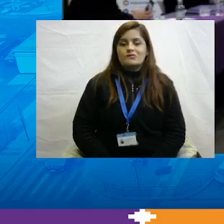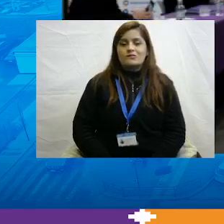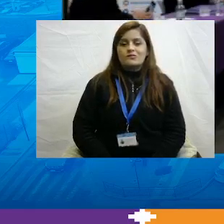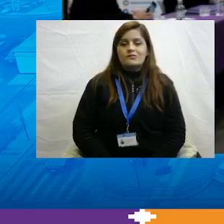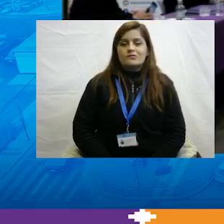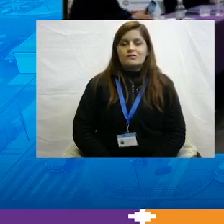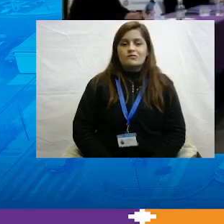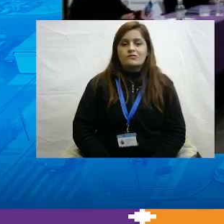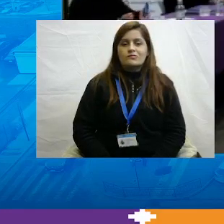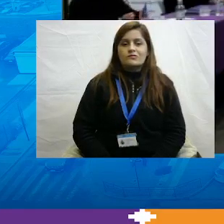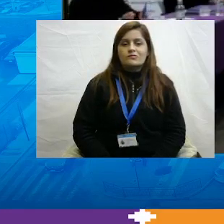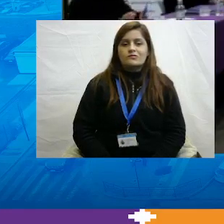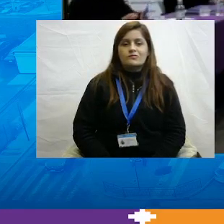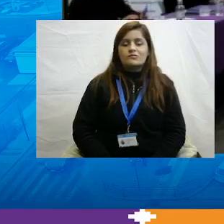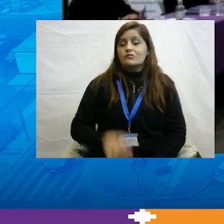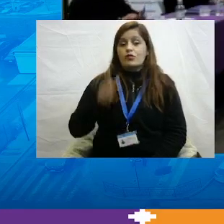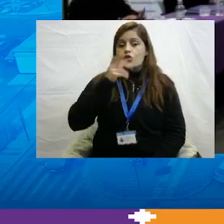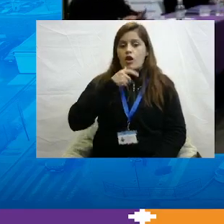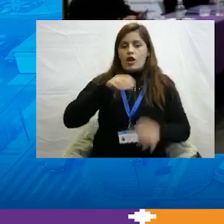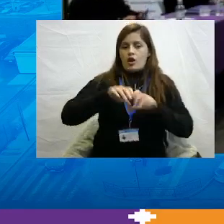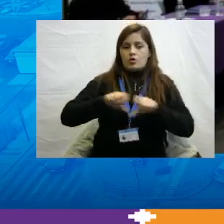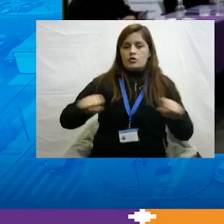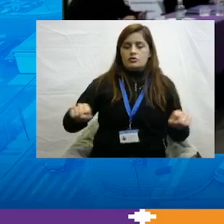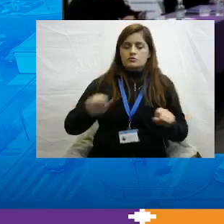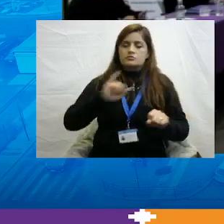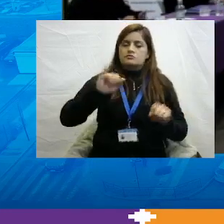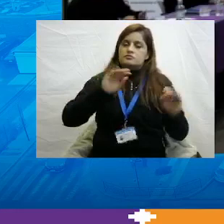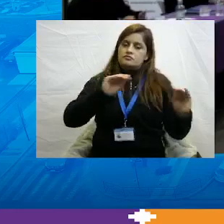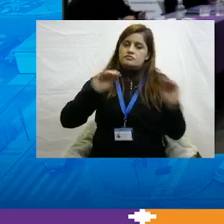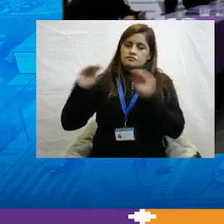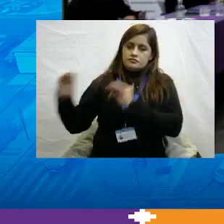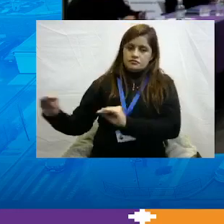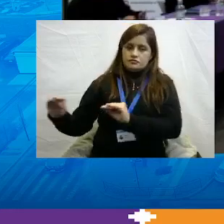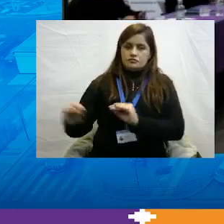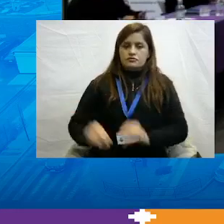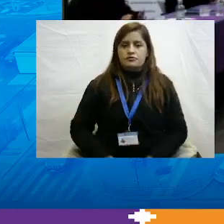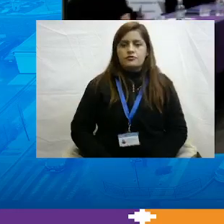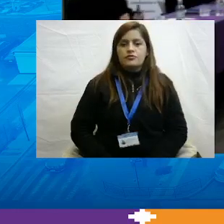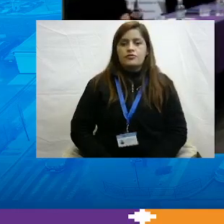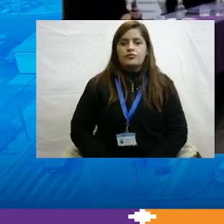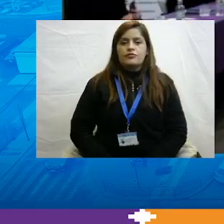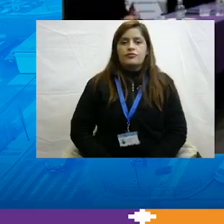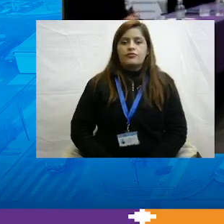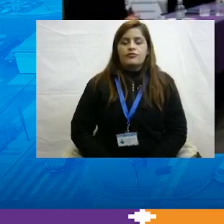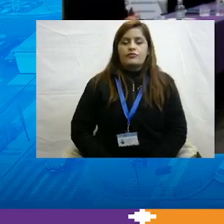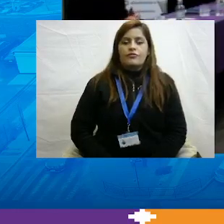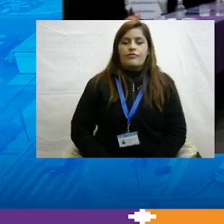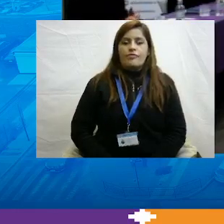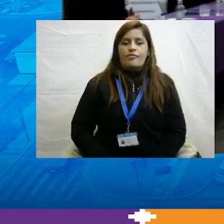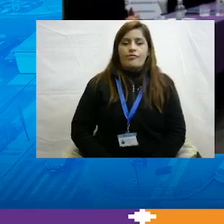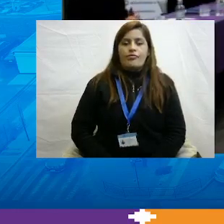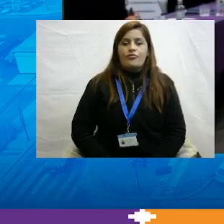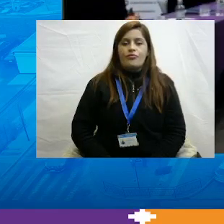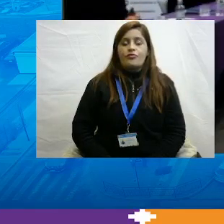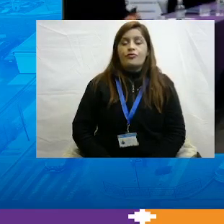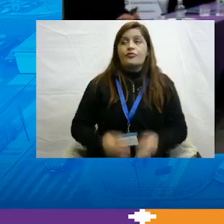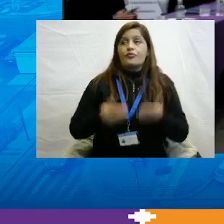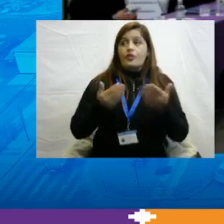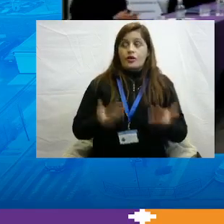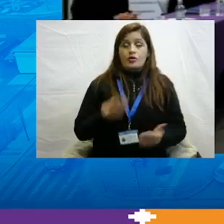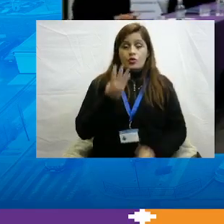Bajamos entonces. Regala para una reunión extraordinaria la votación de esta demanda, ¿ya? Gracias. Pasamos